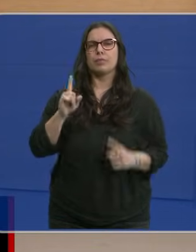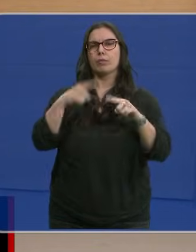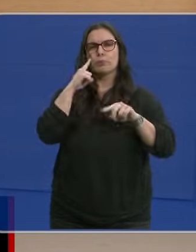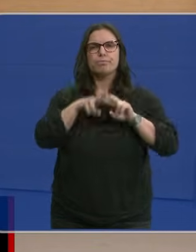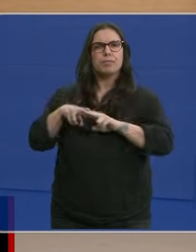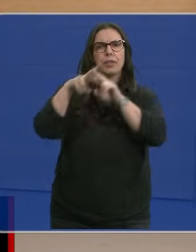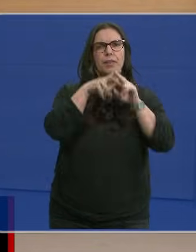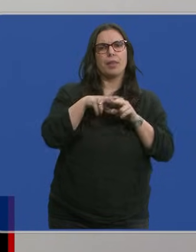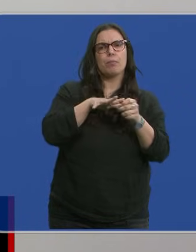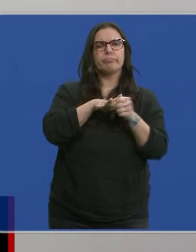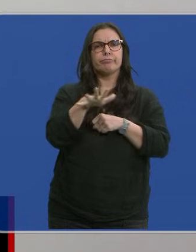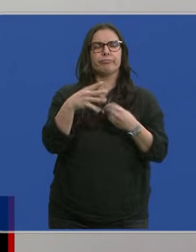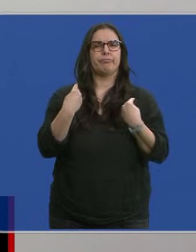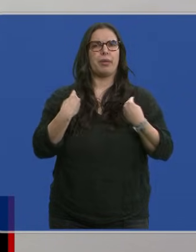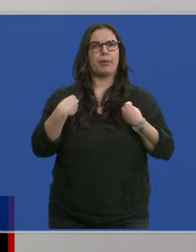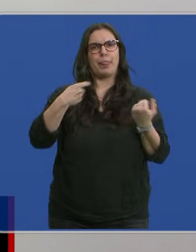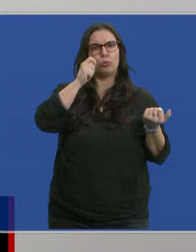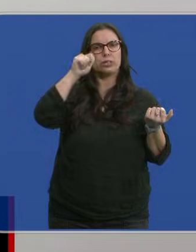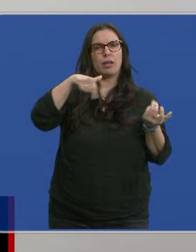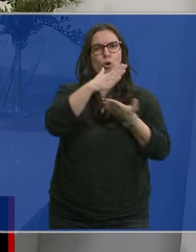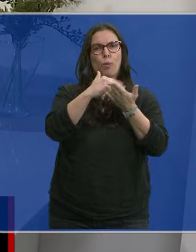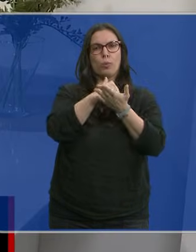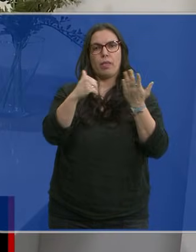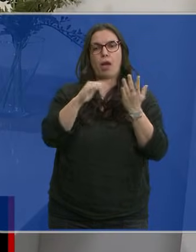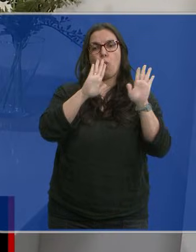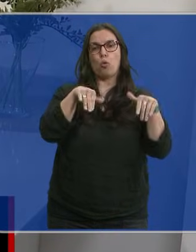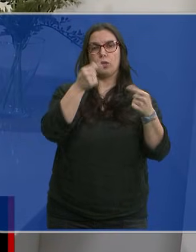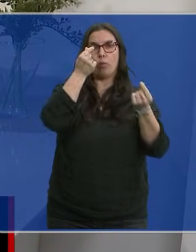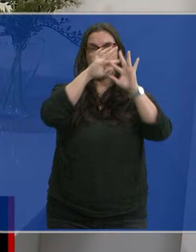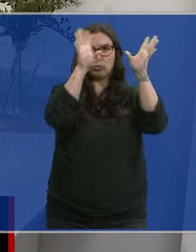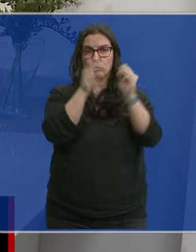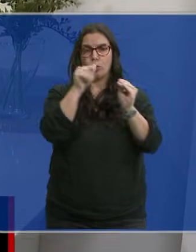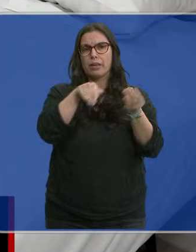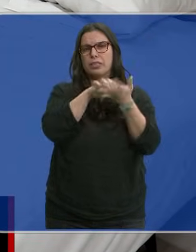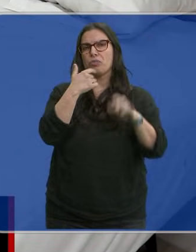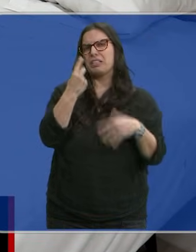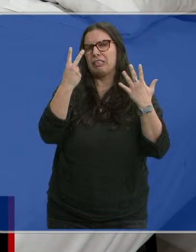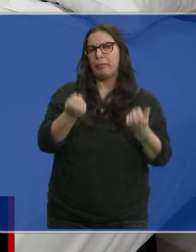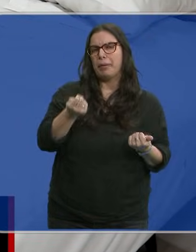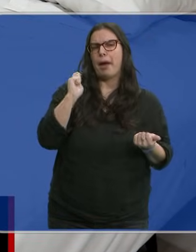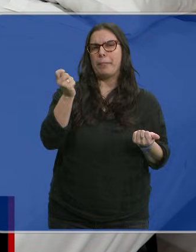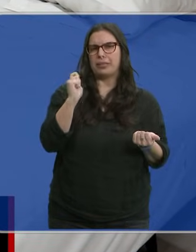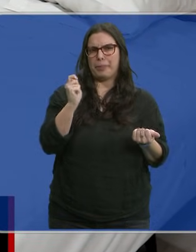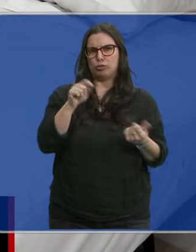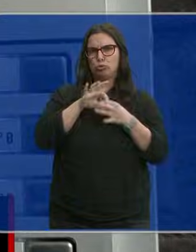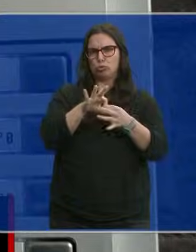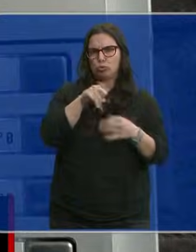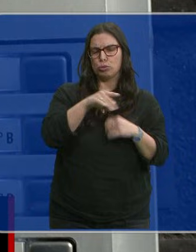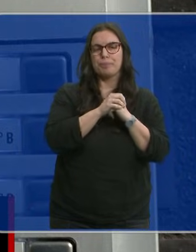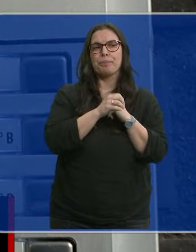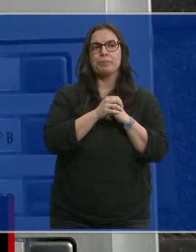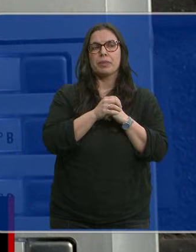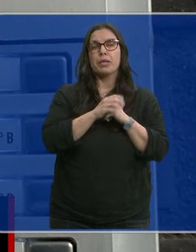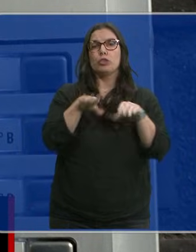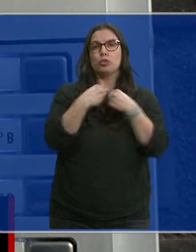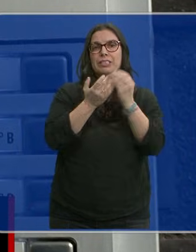Analizaremos el mercado de viviendas turísticas en nuestra comunidad. Según los últimos datos, en Castilla y León hay unos 7.000 apartamentos de este tipo.